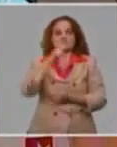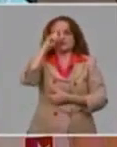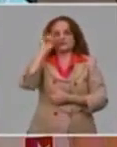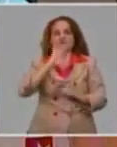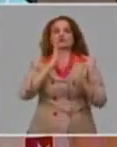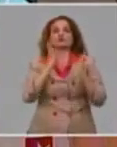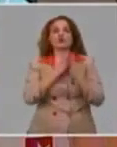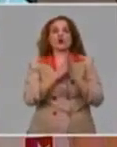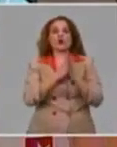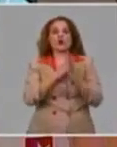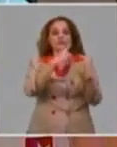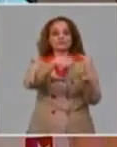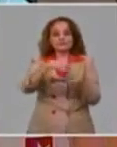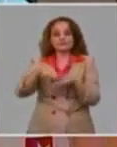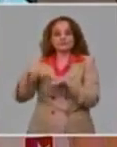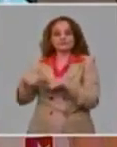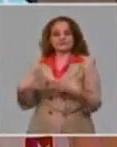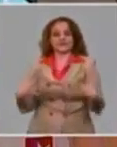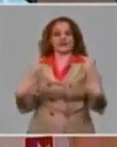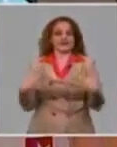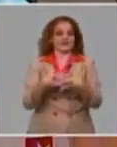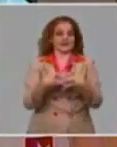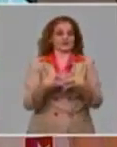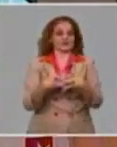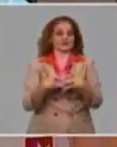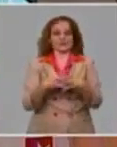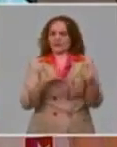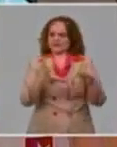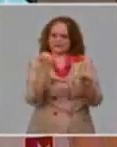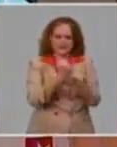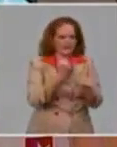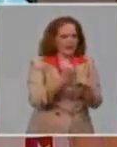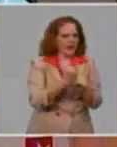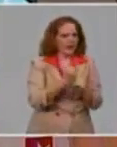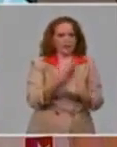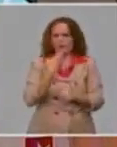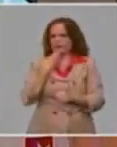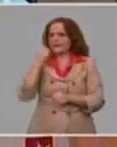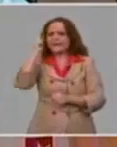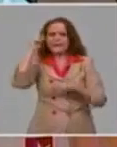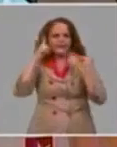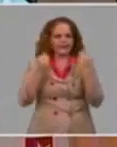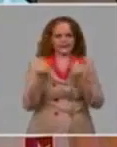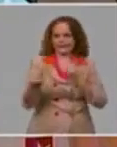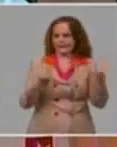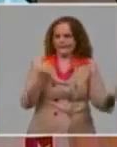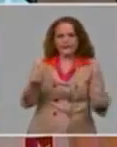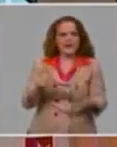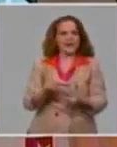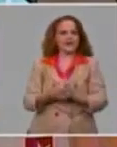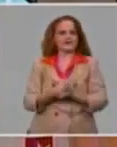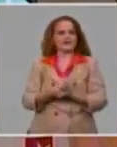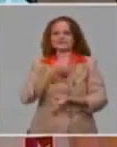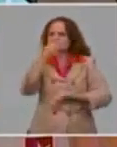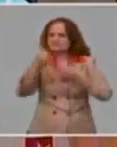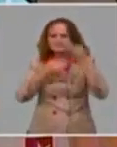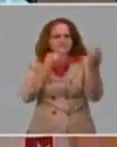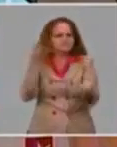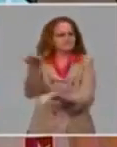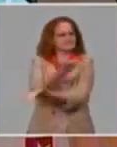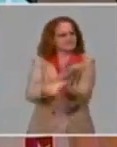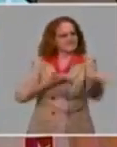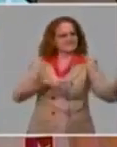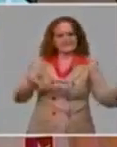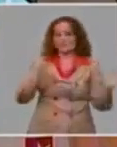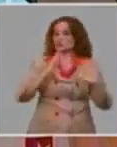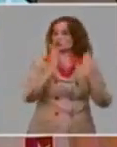niveles, incluyendo el último grado de la construcción. Todos han aportado ideas, todos han aportado soluciones. Todos tienen un mayor nivel de compromiso por